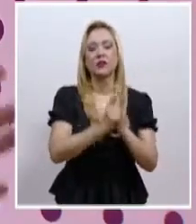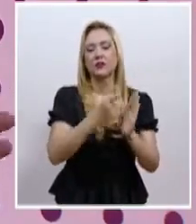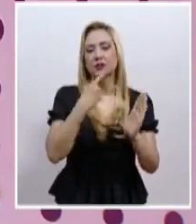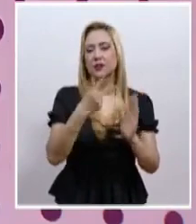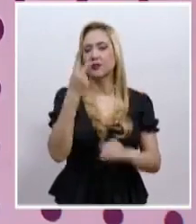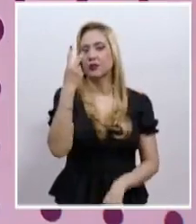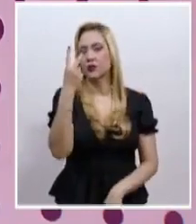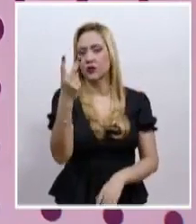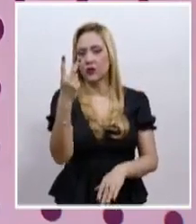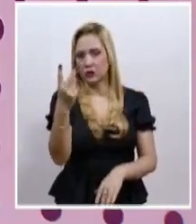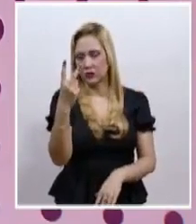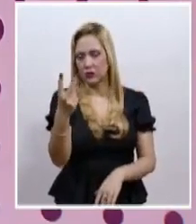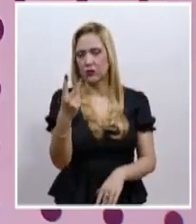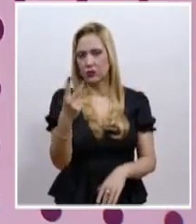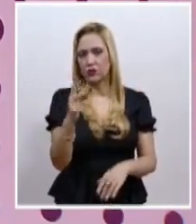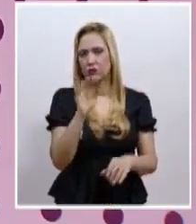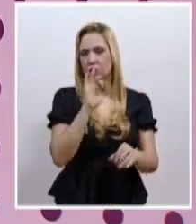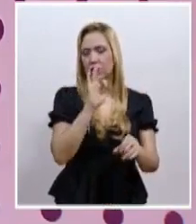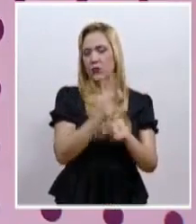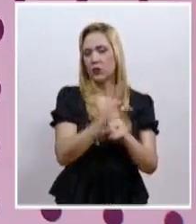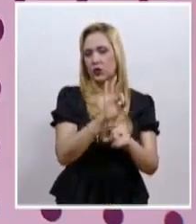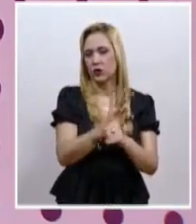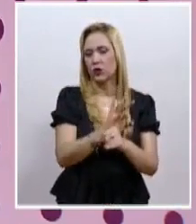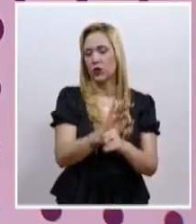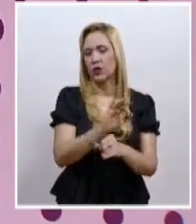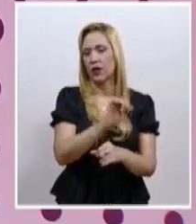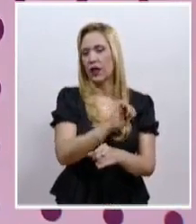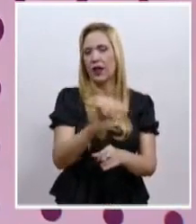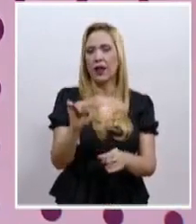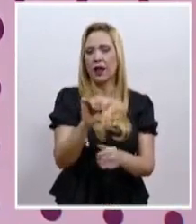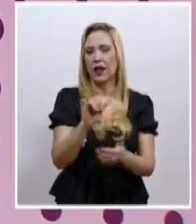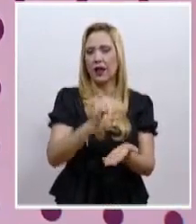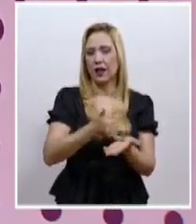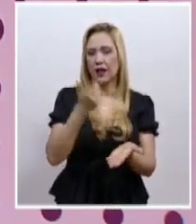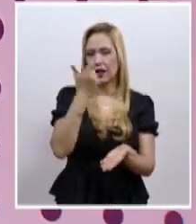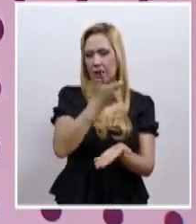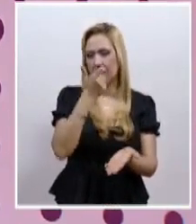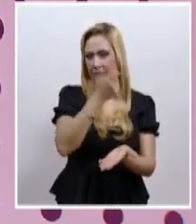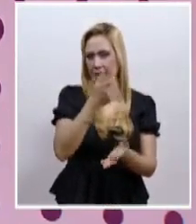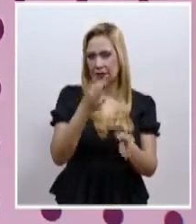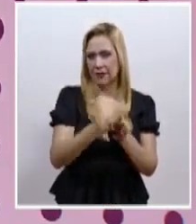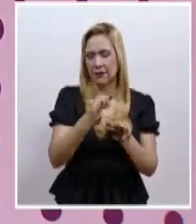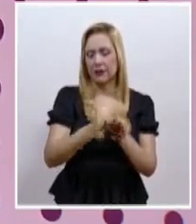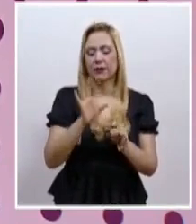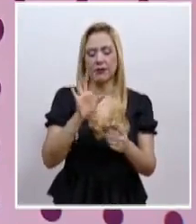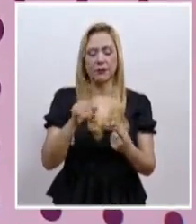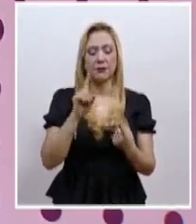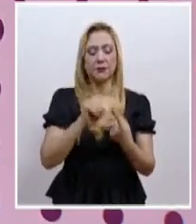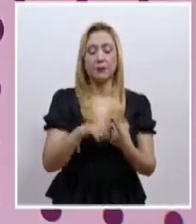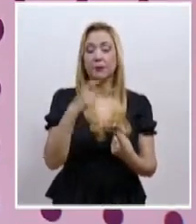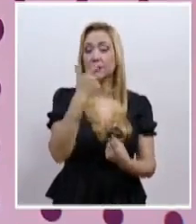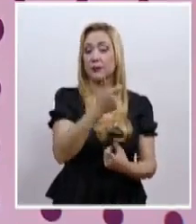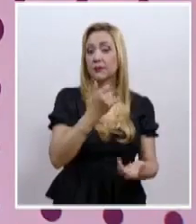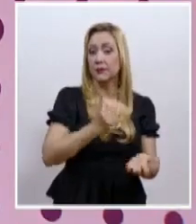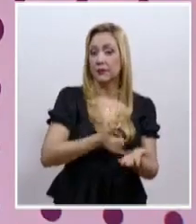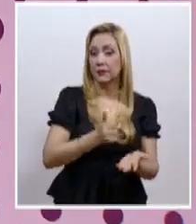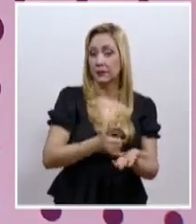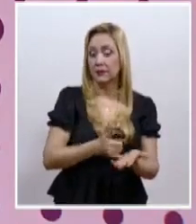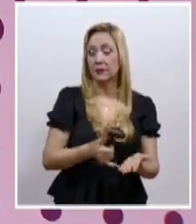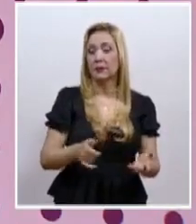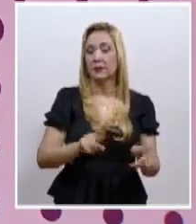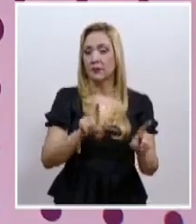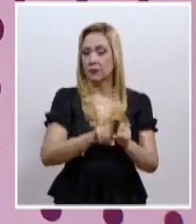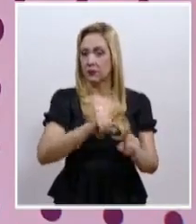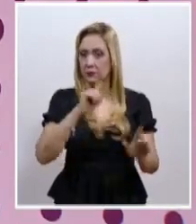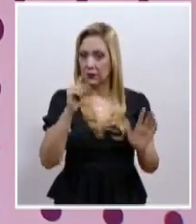dos tipos de protección a los contribuyentes, que que las contribuciones tienen que estar establecidas en una